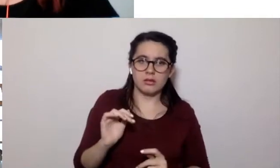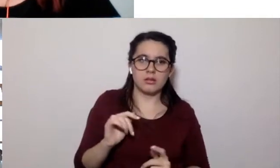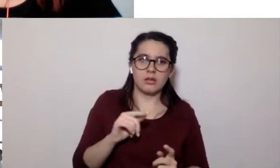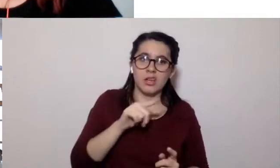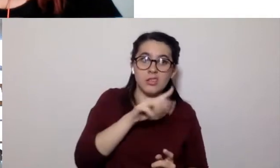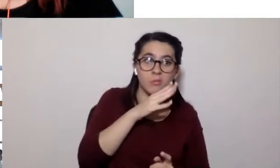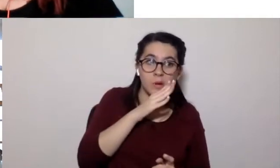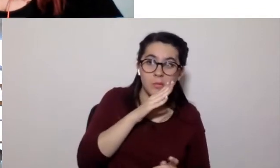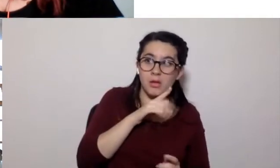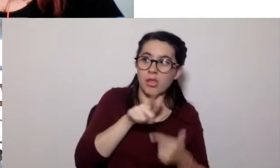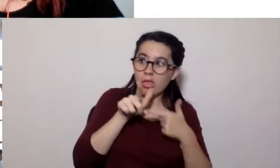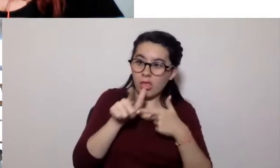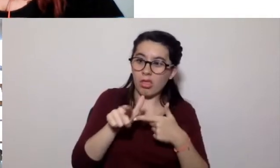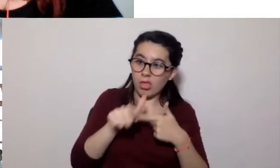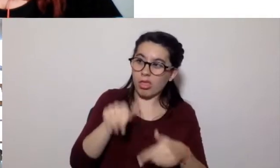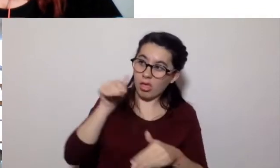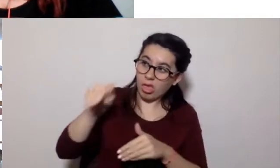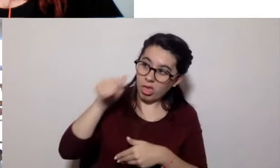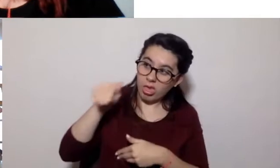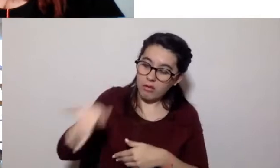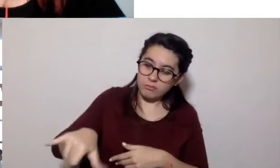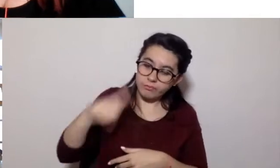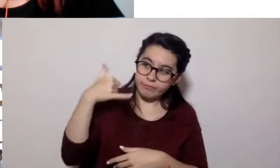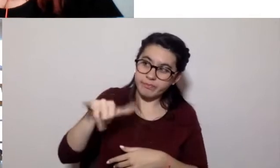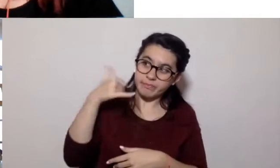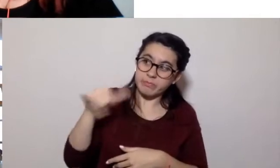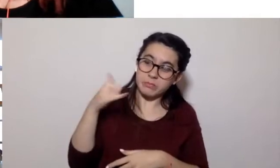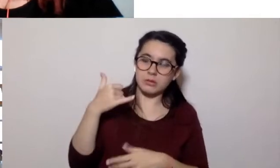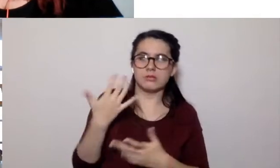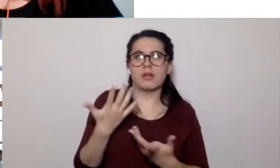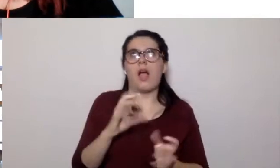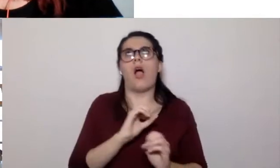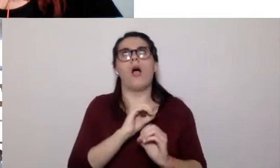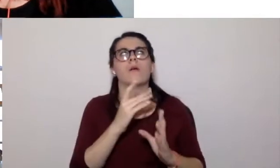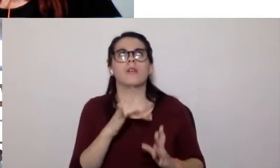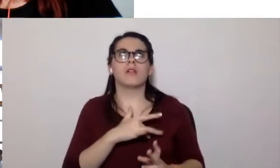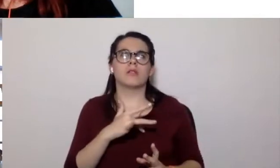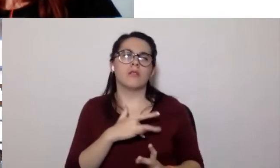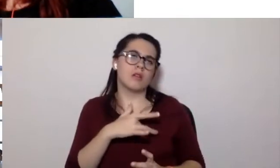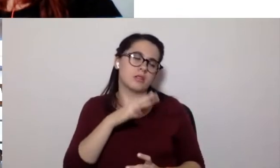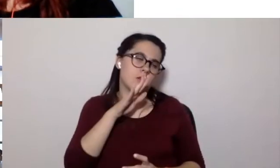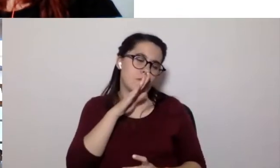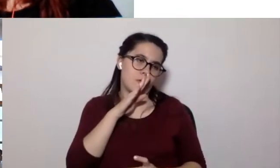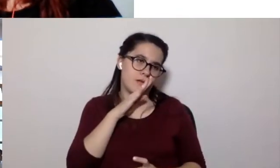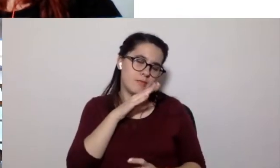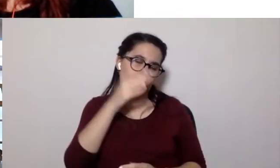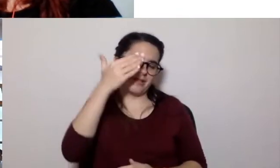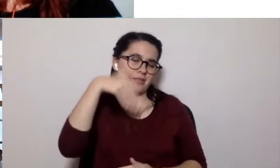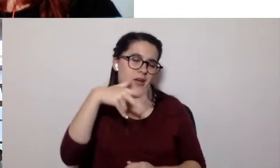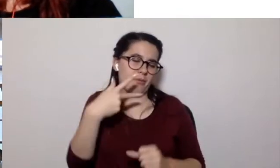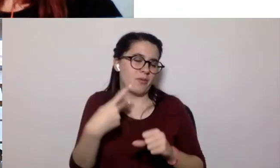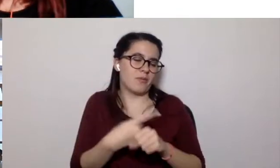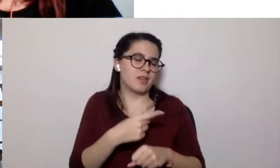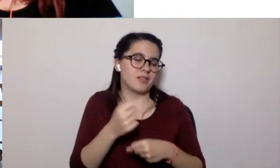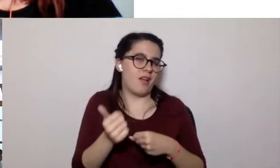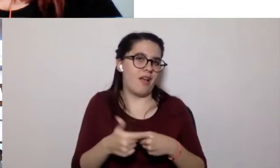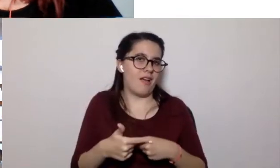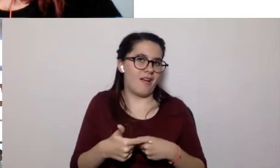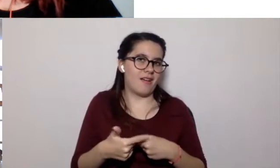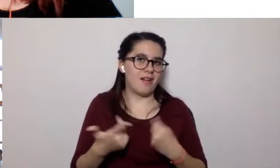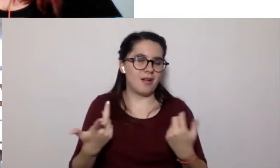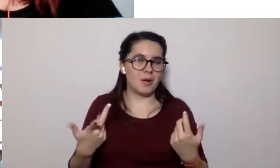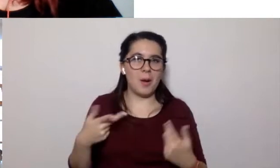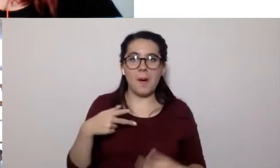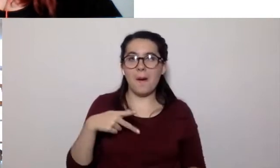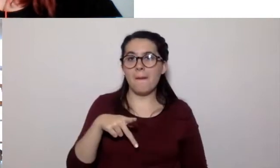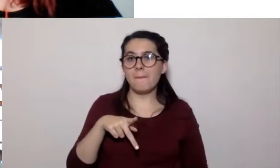claro, yo entiendo la parte del corazón de madre, pero también hay algo que debes de de pensar, y yo creo que justamente los